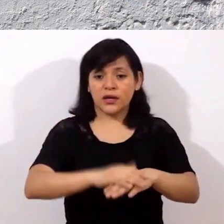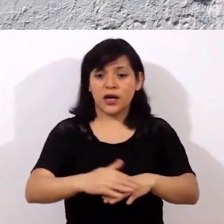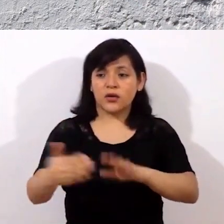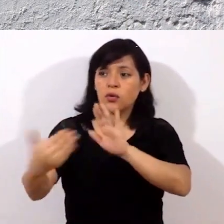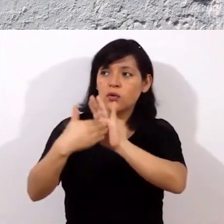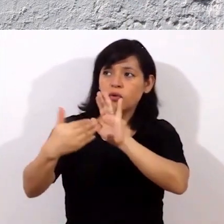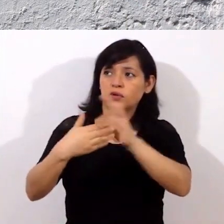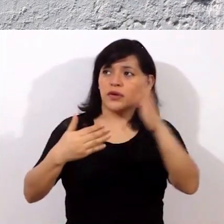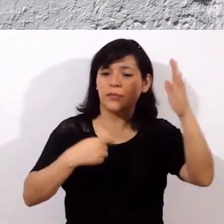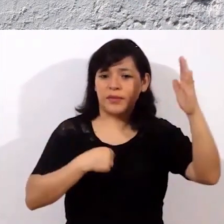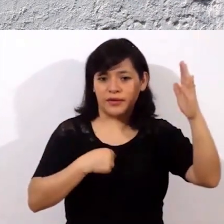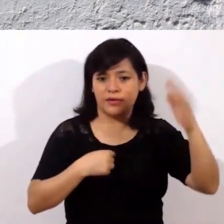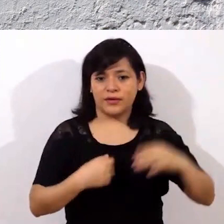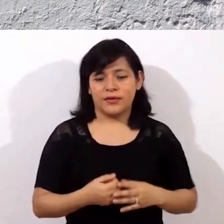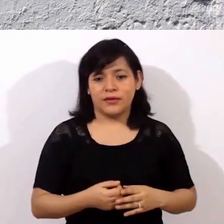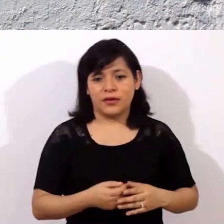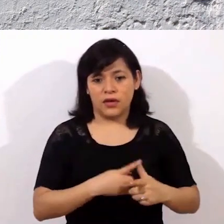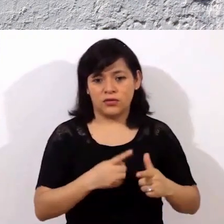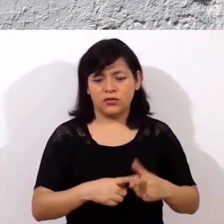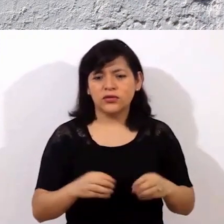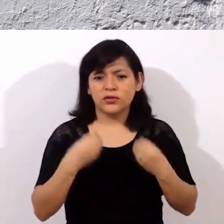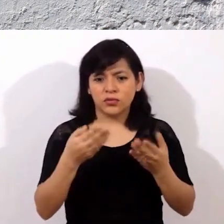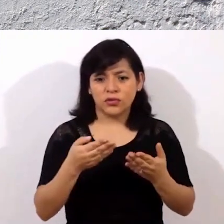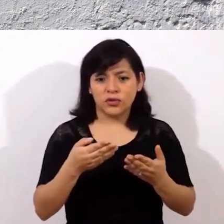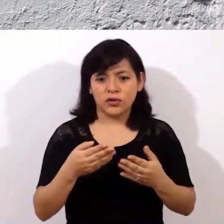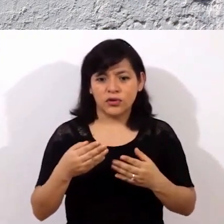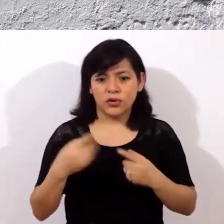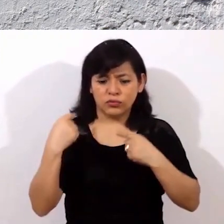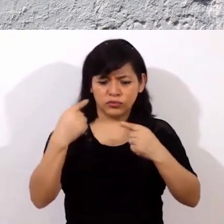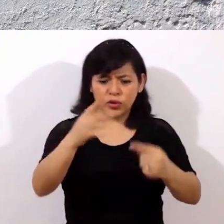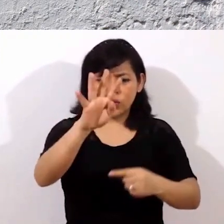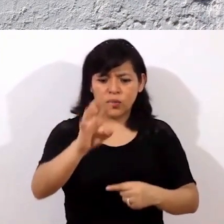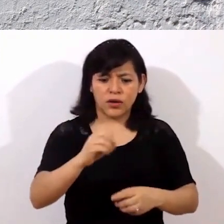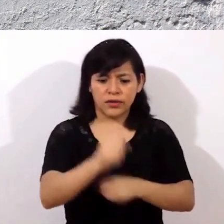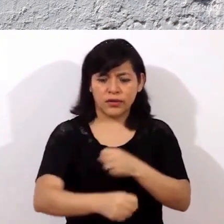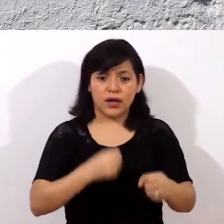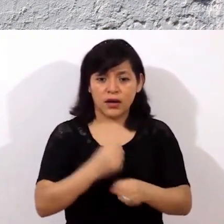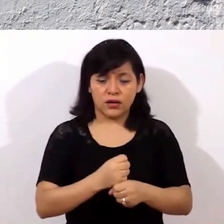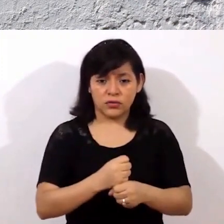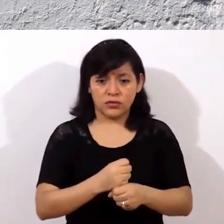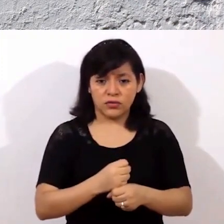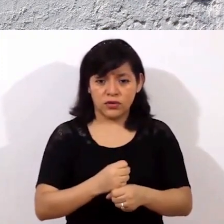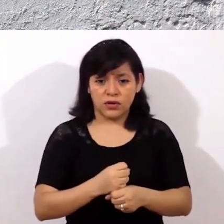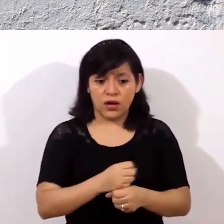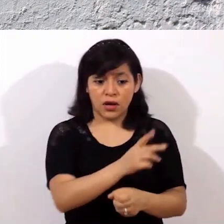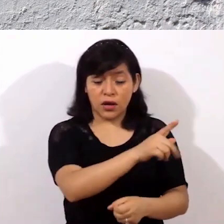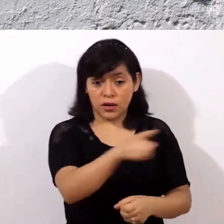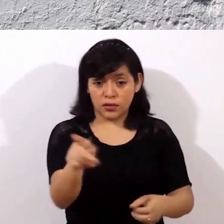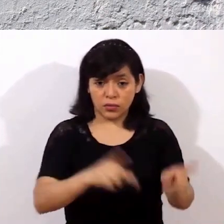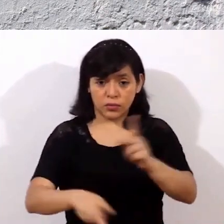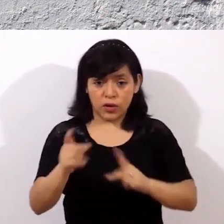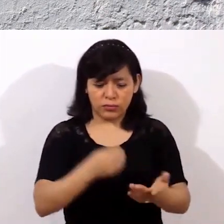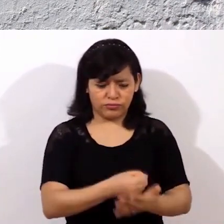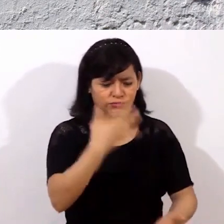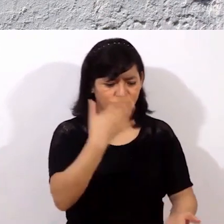bonanza. 41 años gobernando el rey Jeroboam II. La gente ha prosperado materialmente. Pero